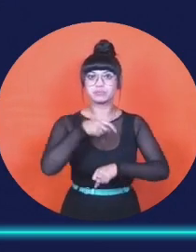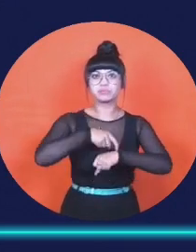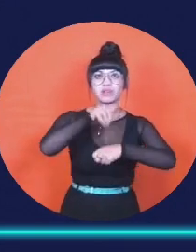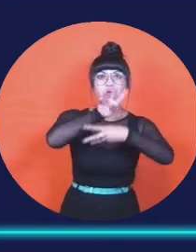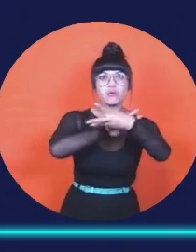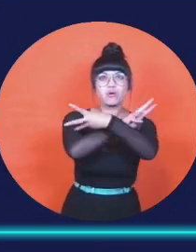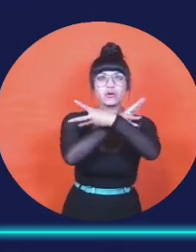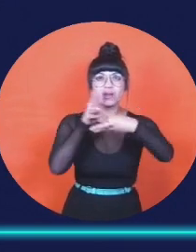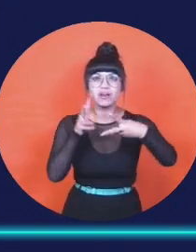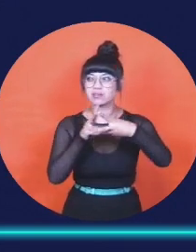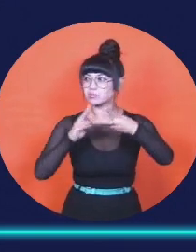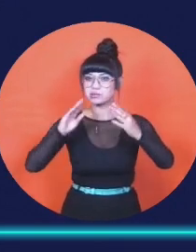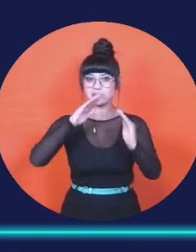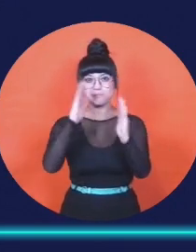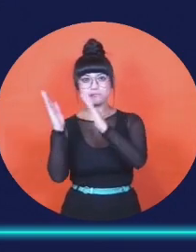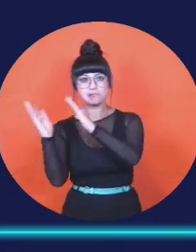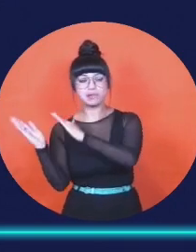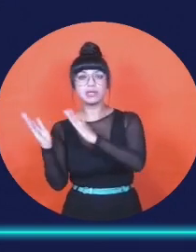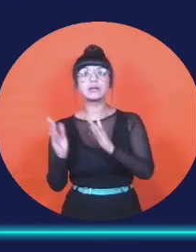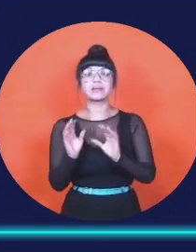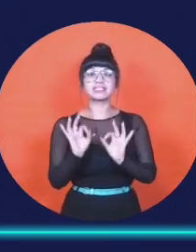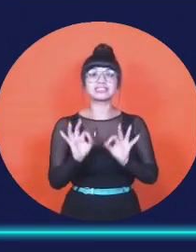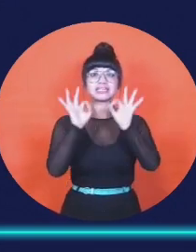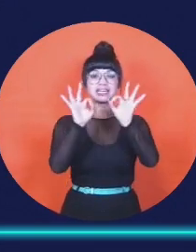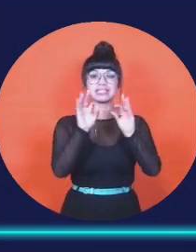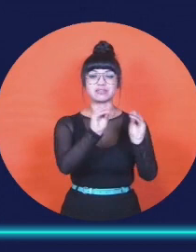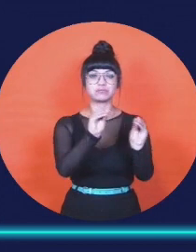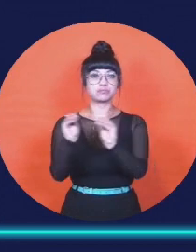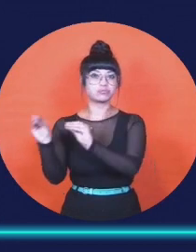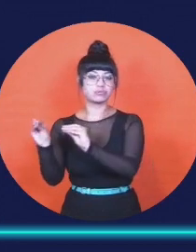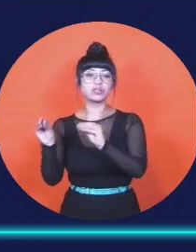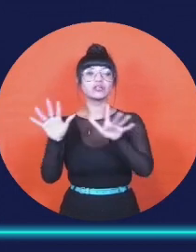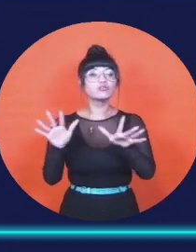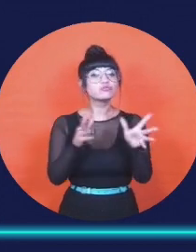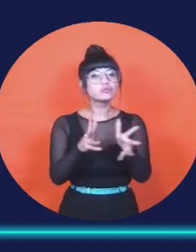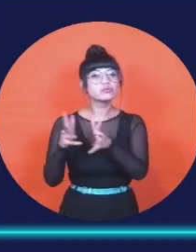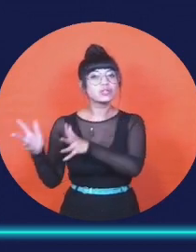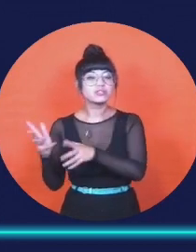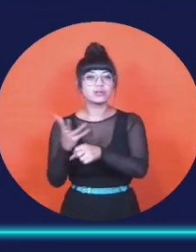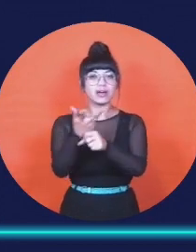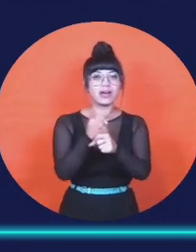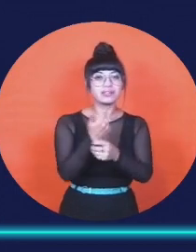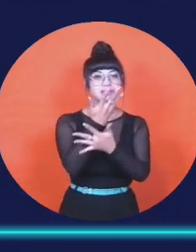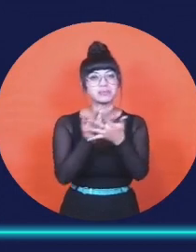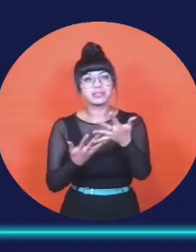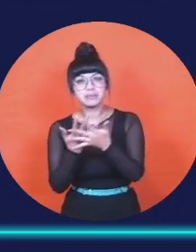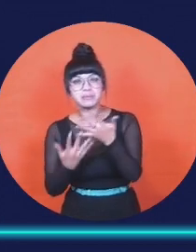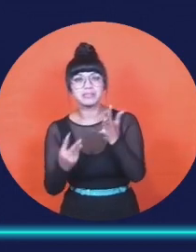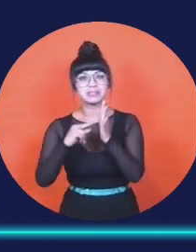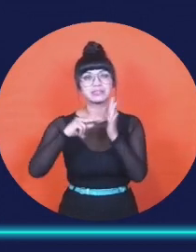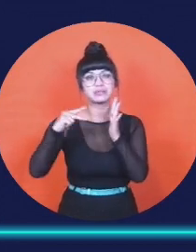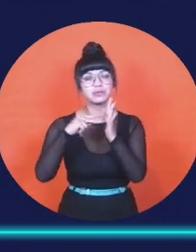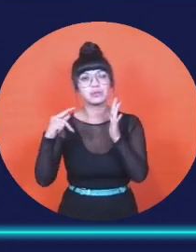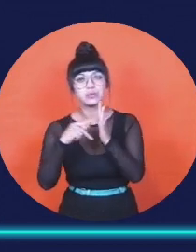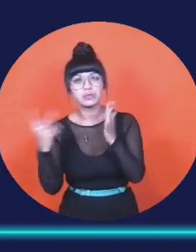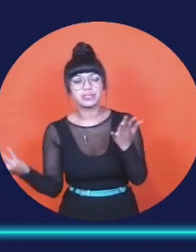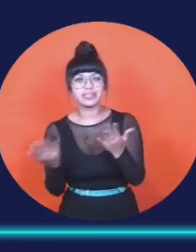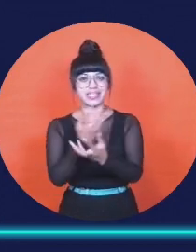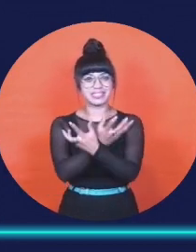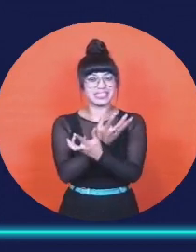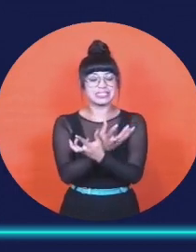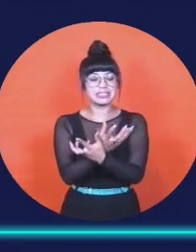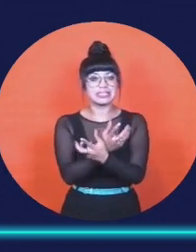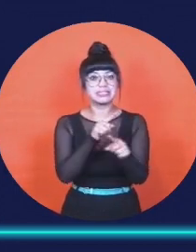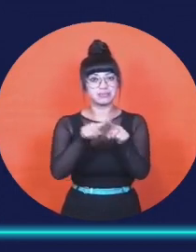diferencia en la calidad de la educación, especialmente en lo que tiene que ver con ciencia, tecnología, educación, artes y matemáticas, porque